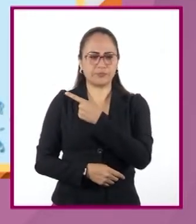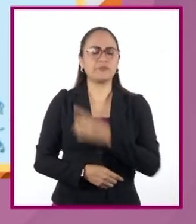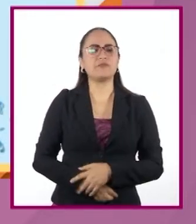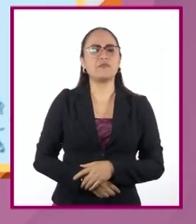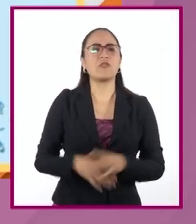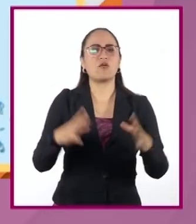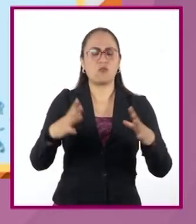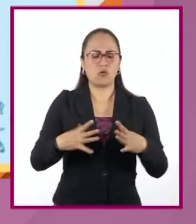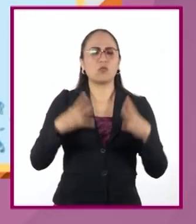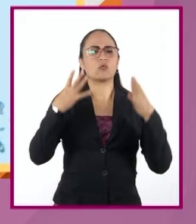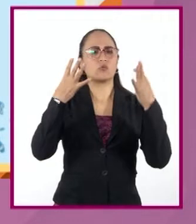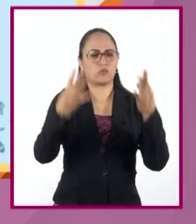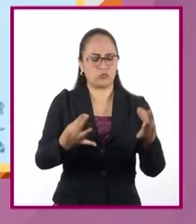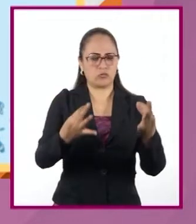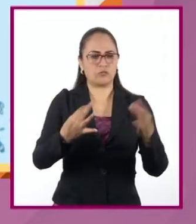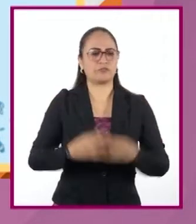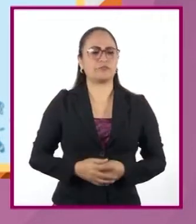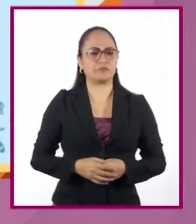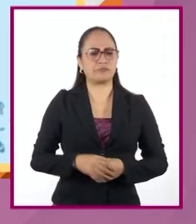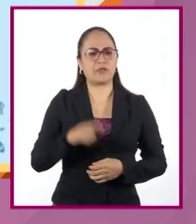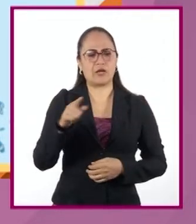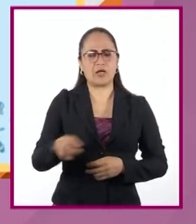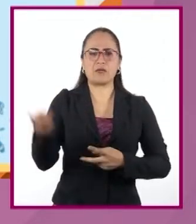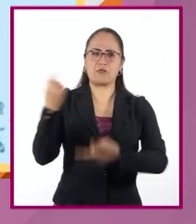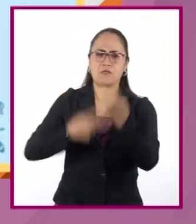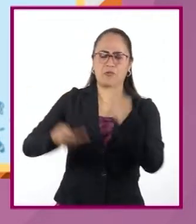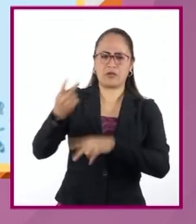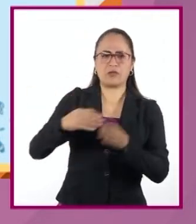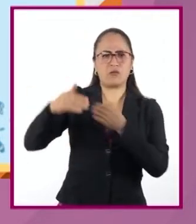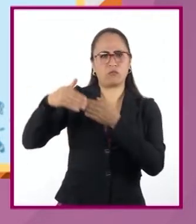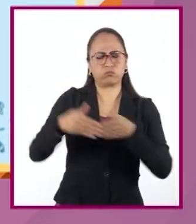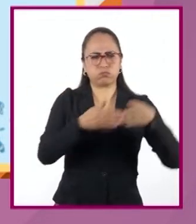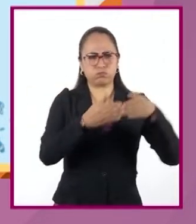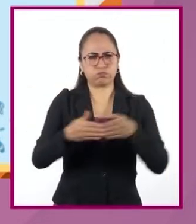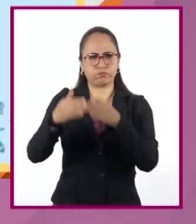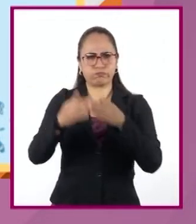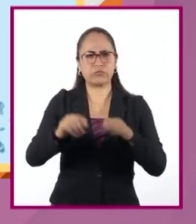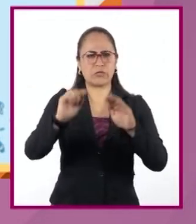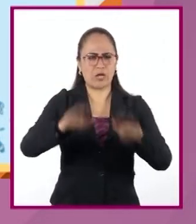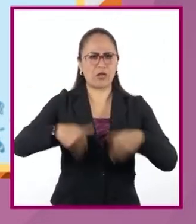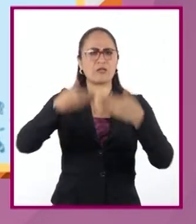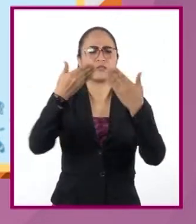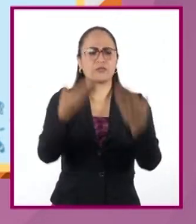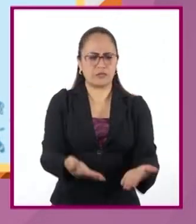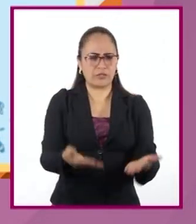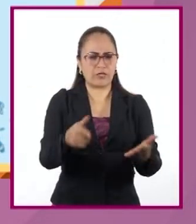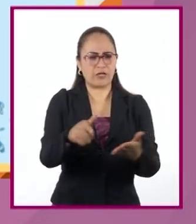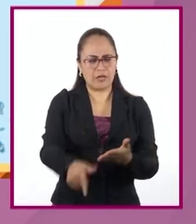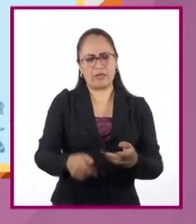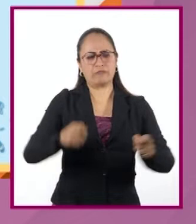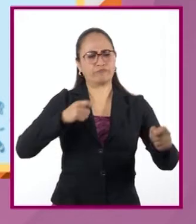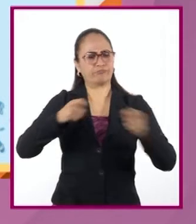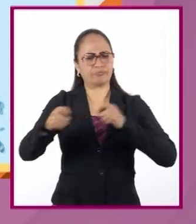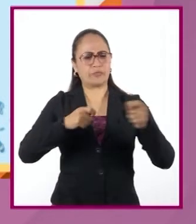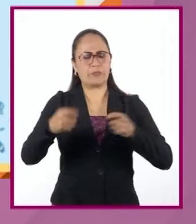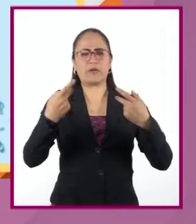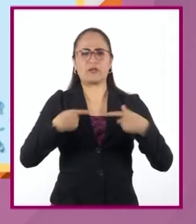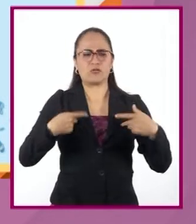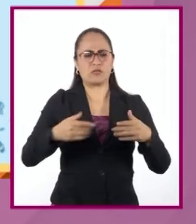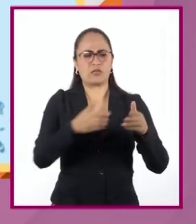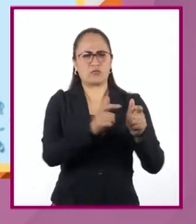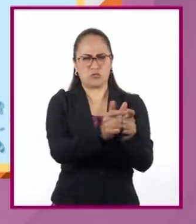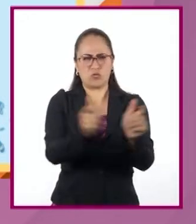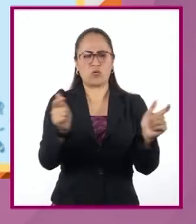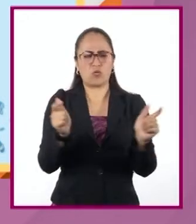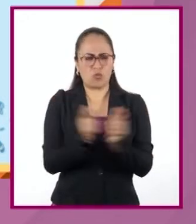fundada Massachusetts, con la llegada del buque Mayflower, encabezado por un grupo de peregrinos